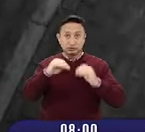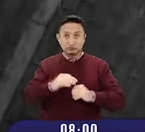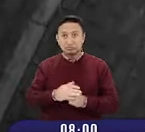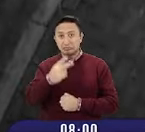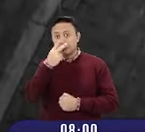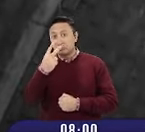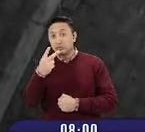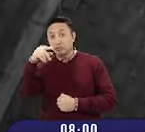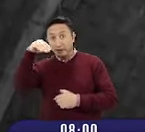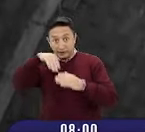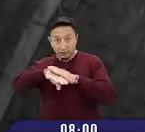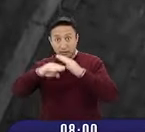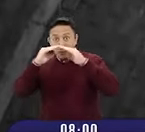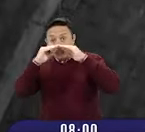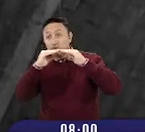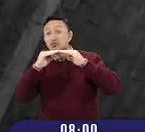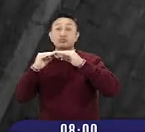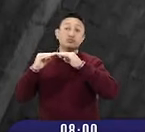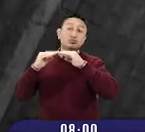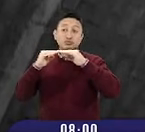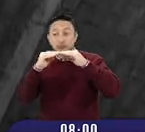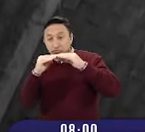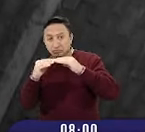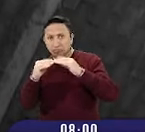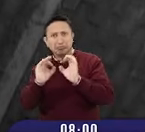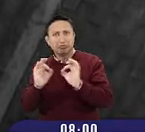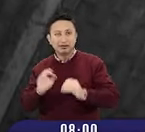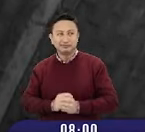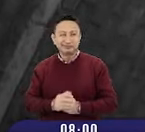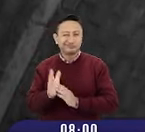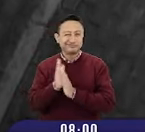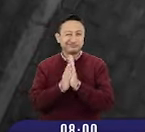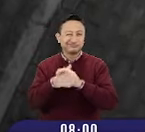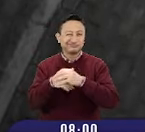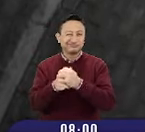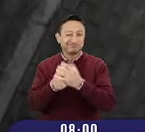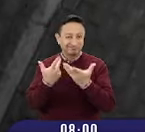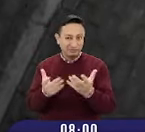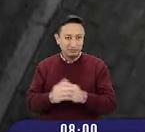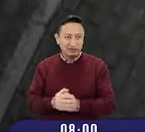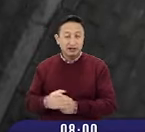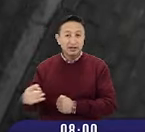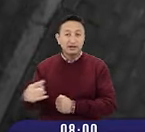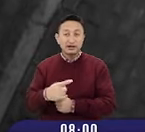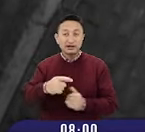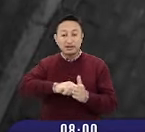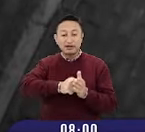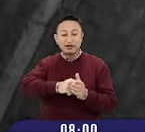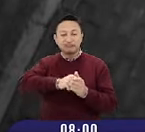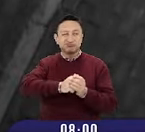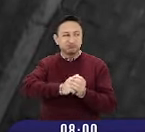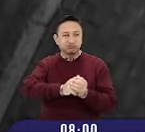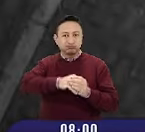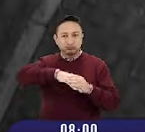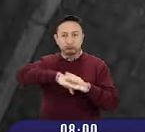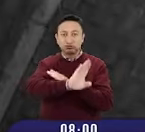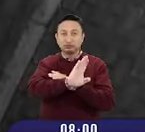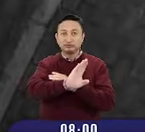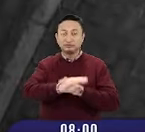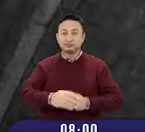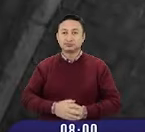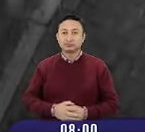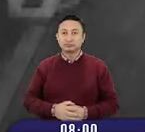que había alguien en la garita. Nadie. Entonces procedieron. Fueron a la puerta automática, la forcejearon